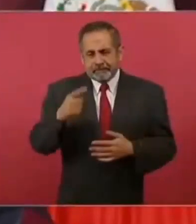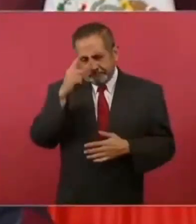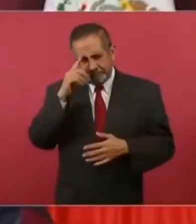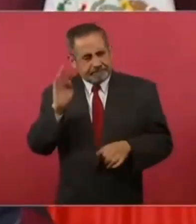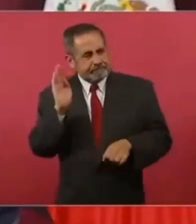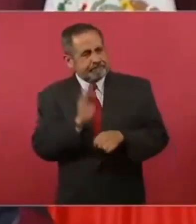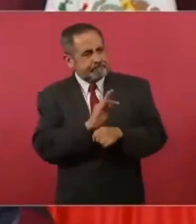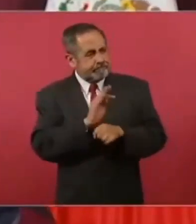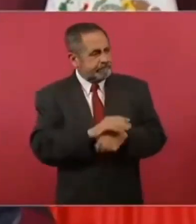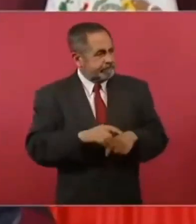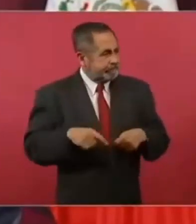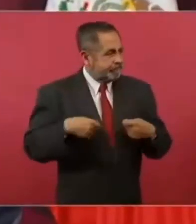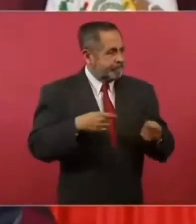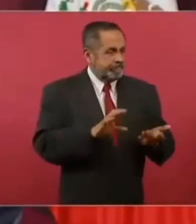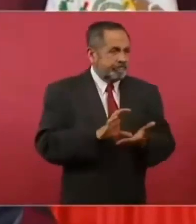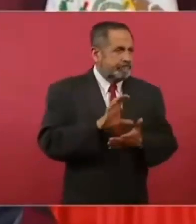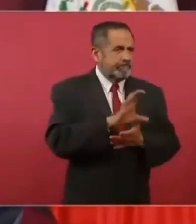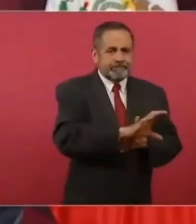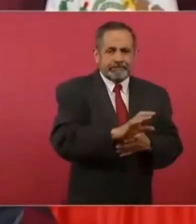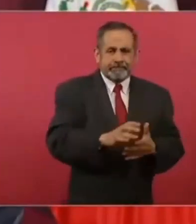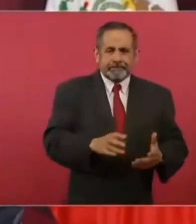rescatarlos.